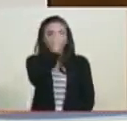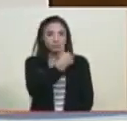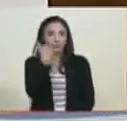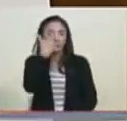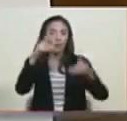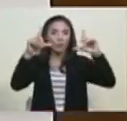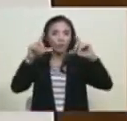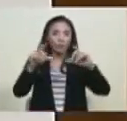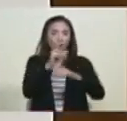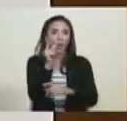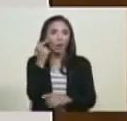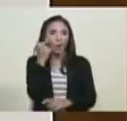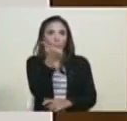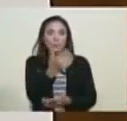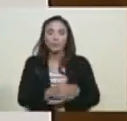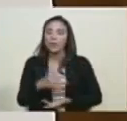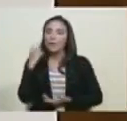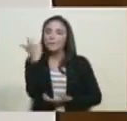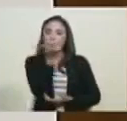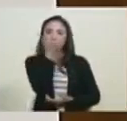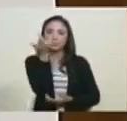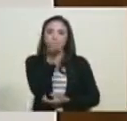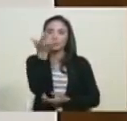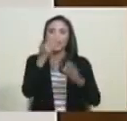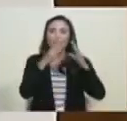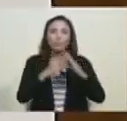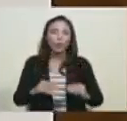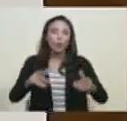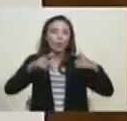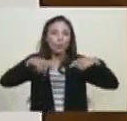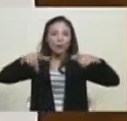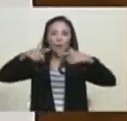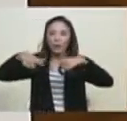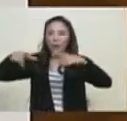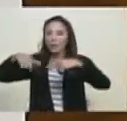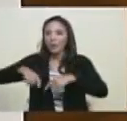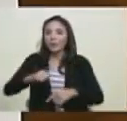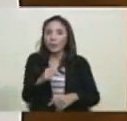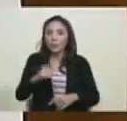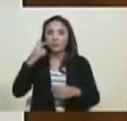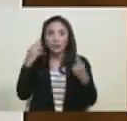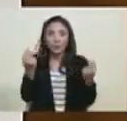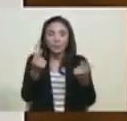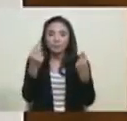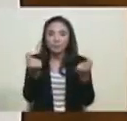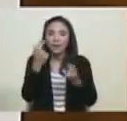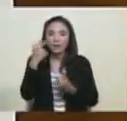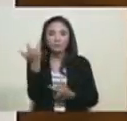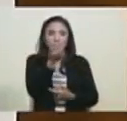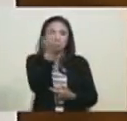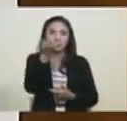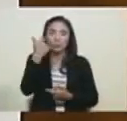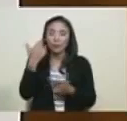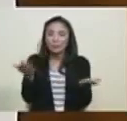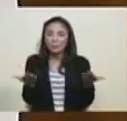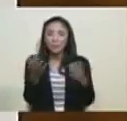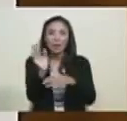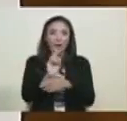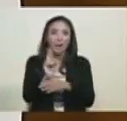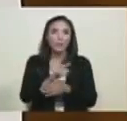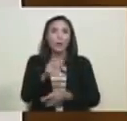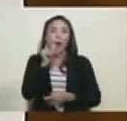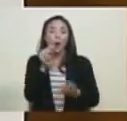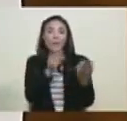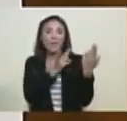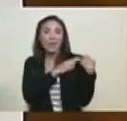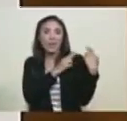esta fotografía y toda su referencia en todas las alcabalas del país. Activamente solicitado. Este es el